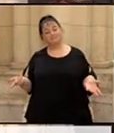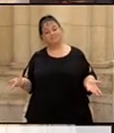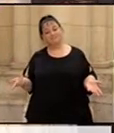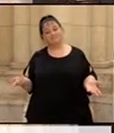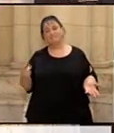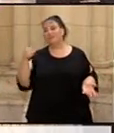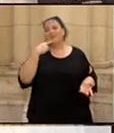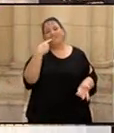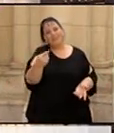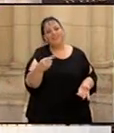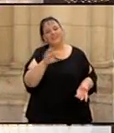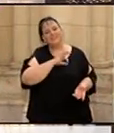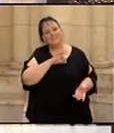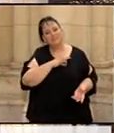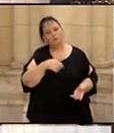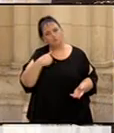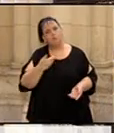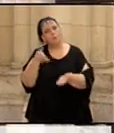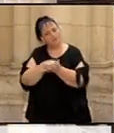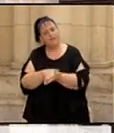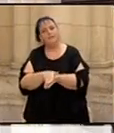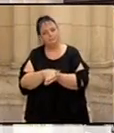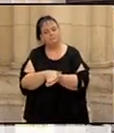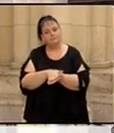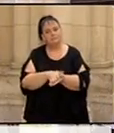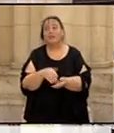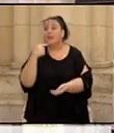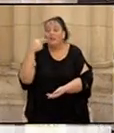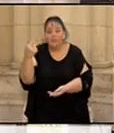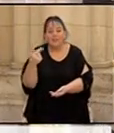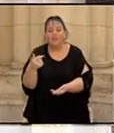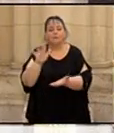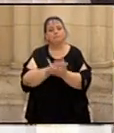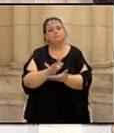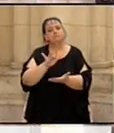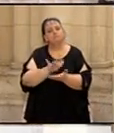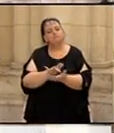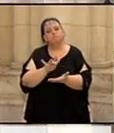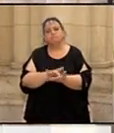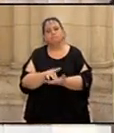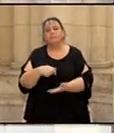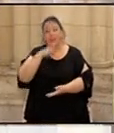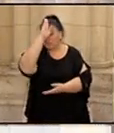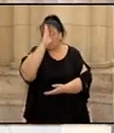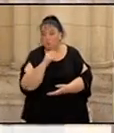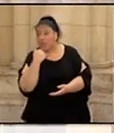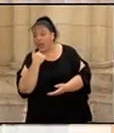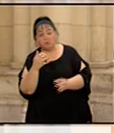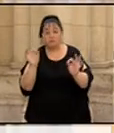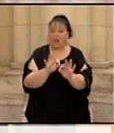Y lo dice sencillamente el Señor, moriré. Y lo dice con mansedumbre. No esconde la verdad,